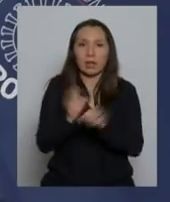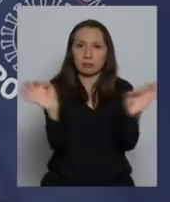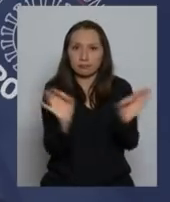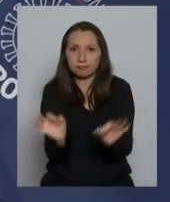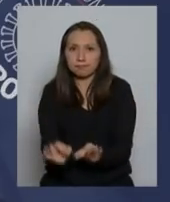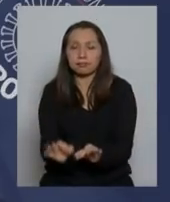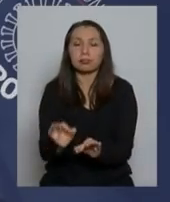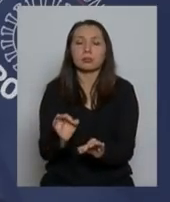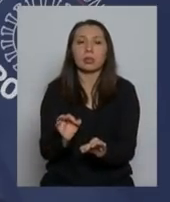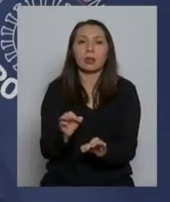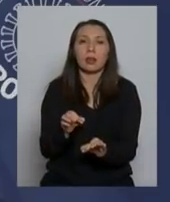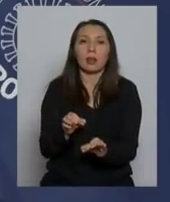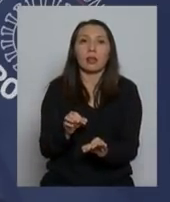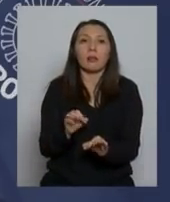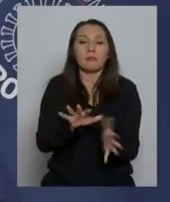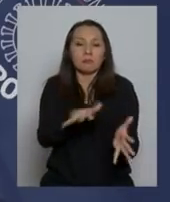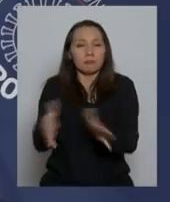a